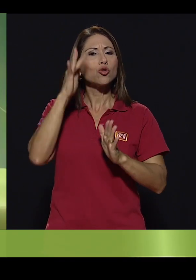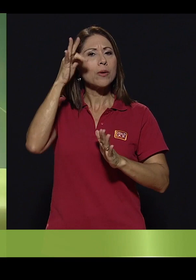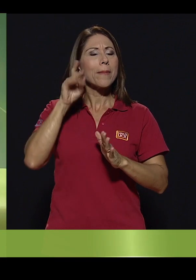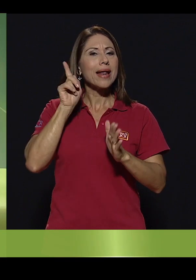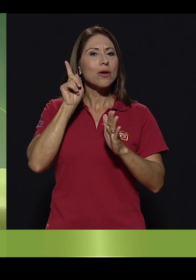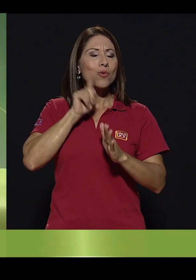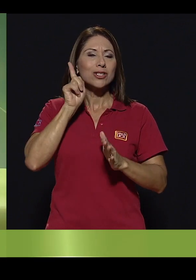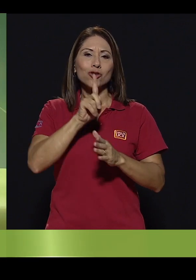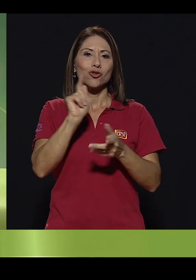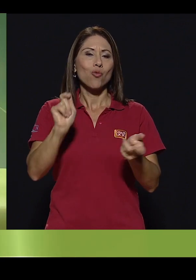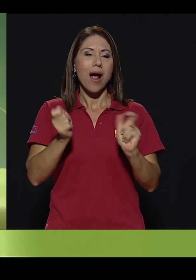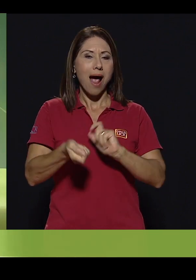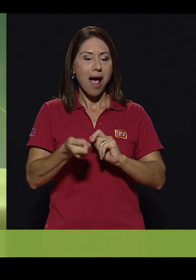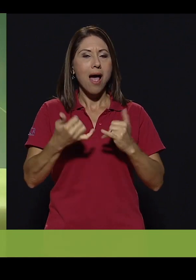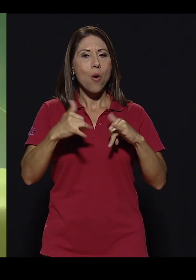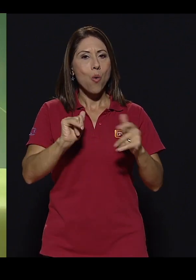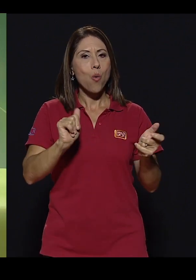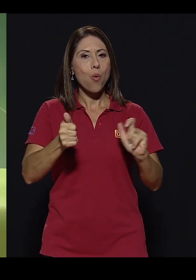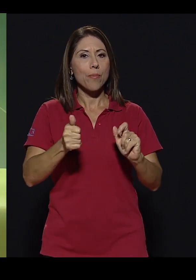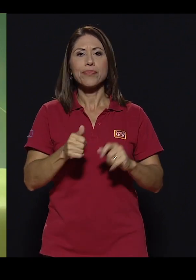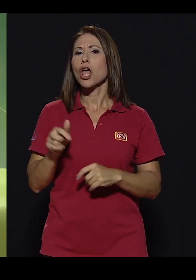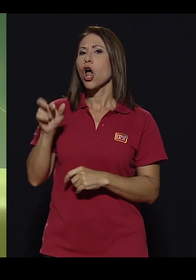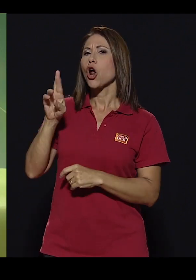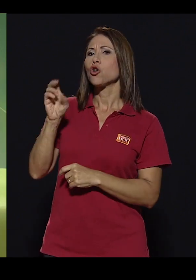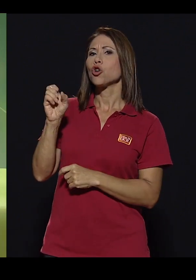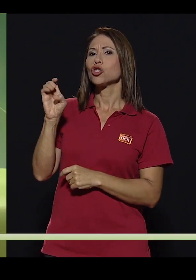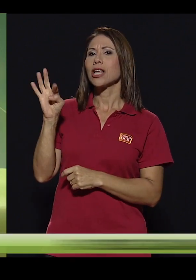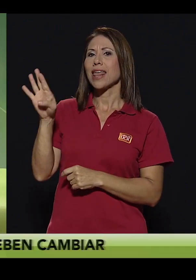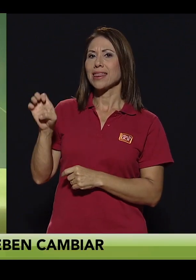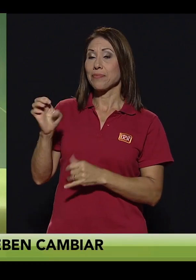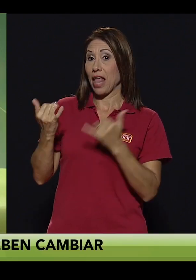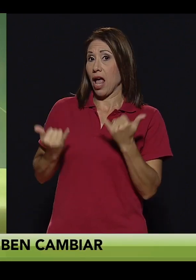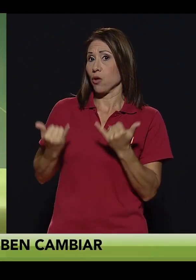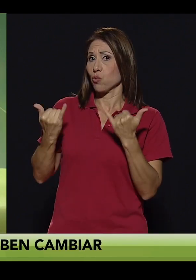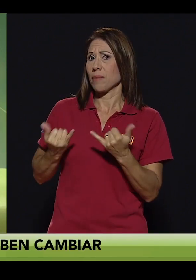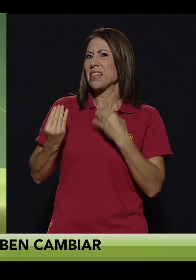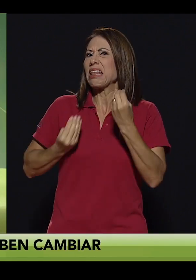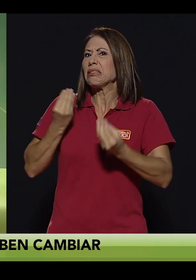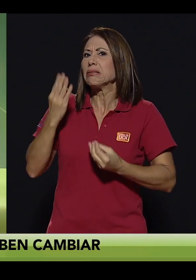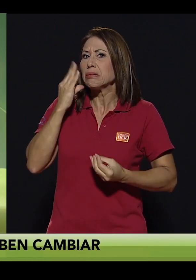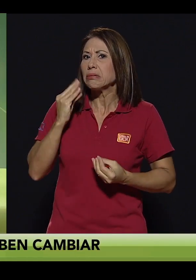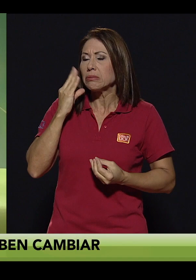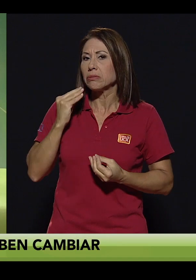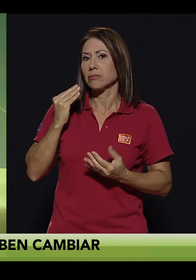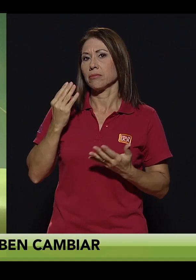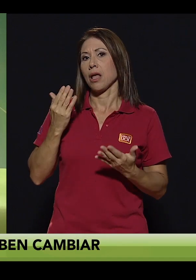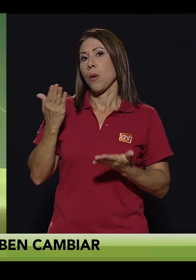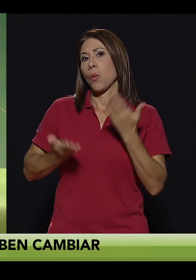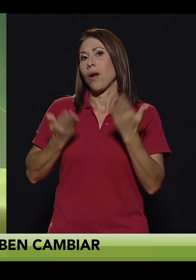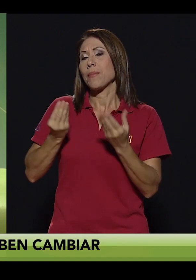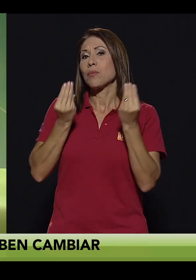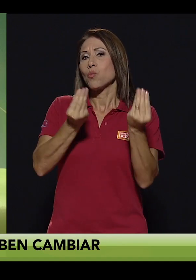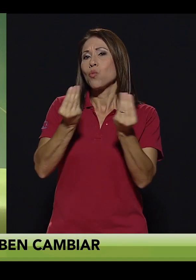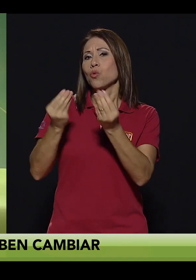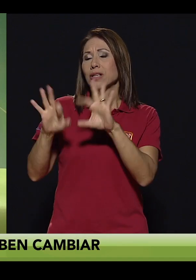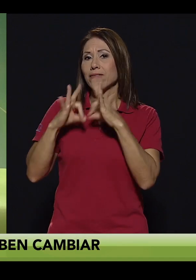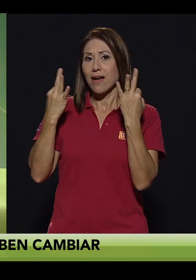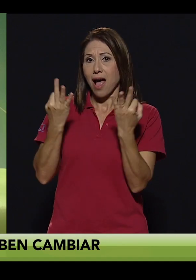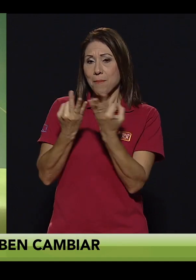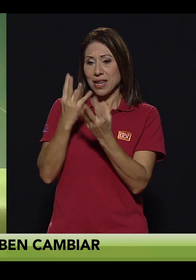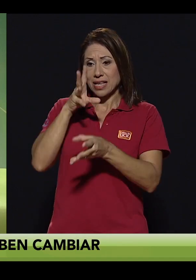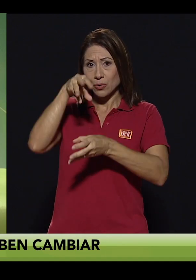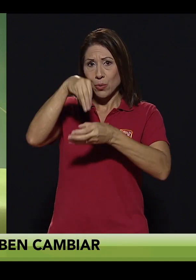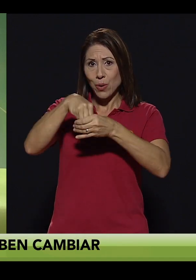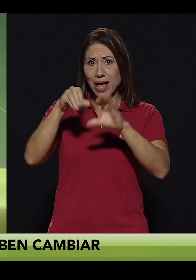no sé cuál es la realidad que se experimenta actualmente verdad que probablemente muchas de las familias que integran la asociación del síndrome de dawn de